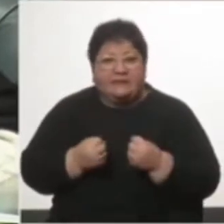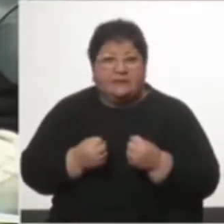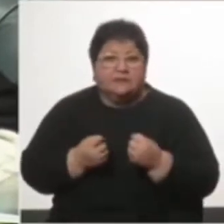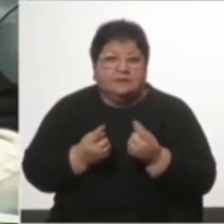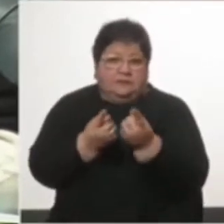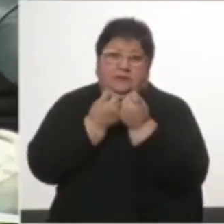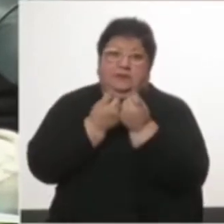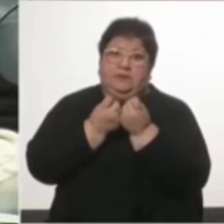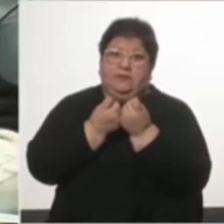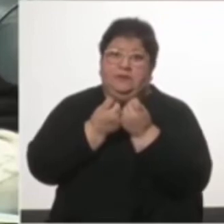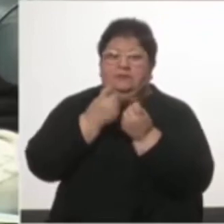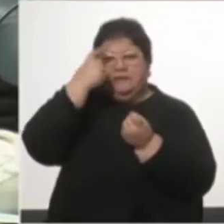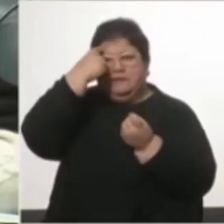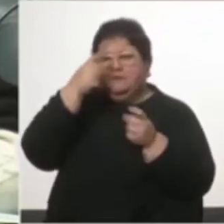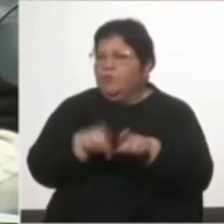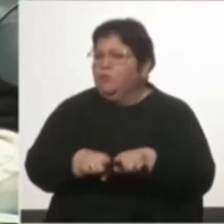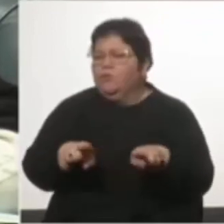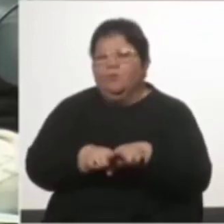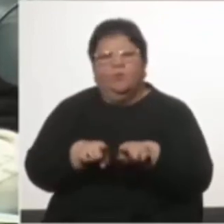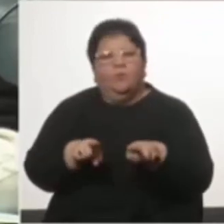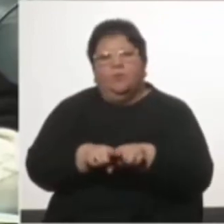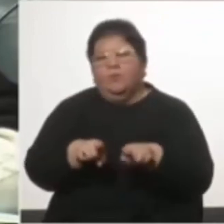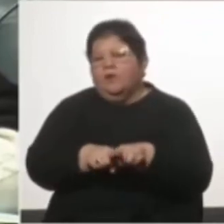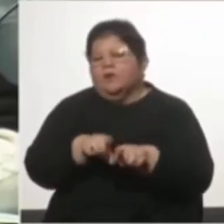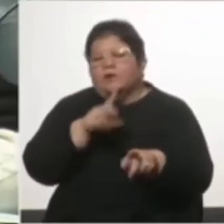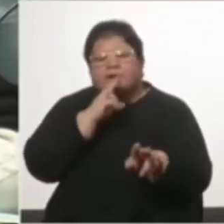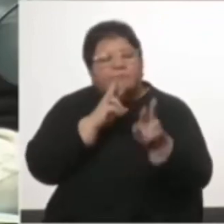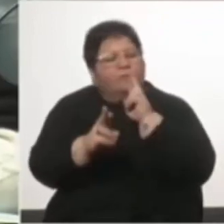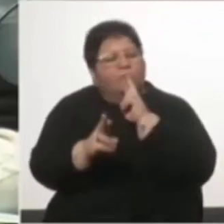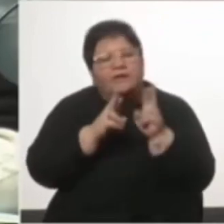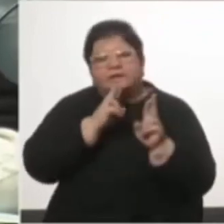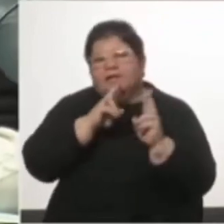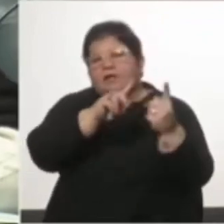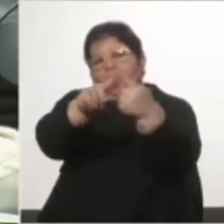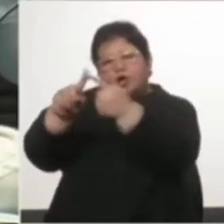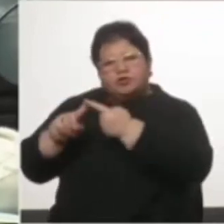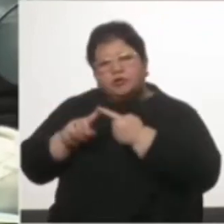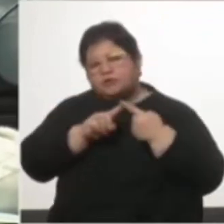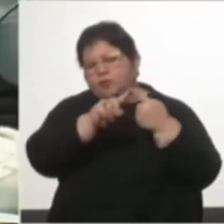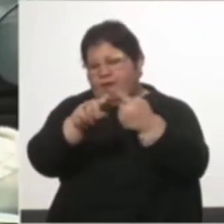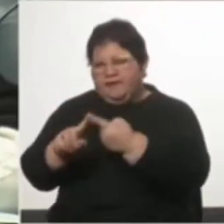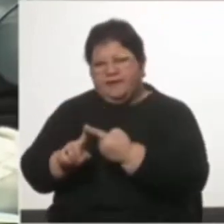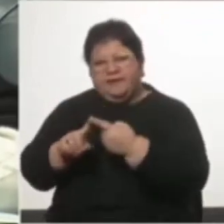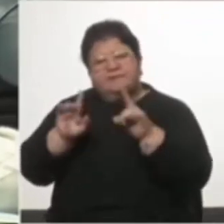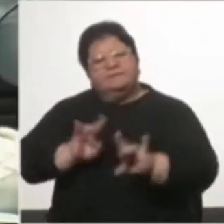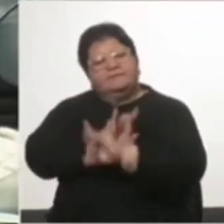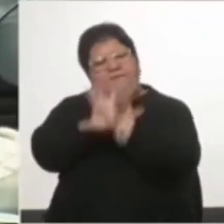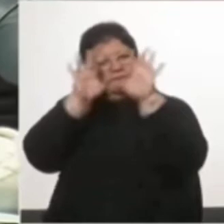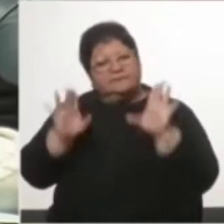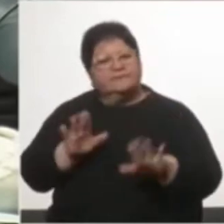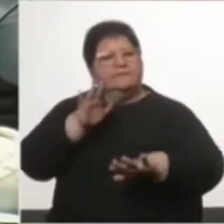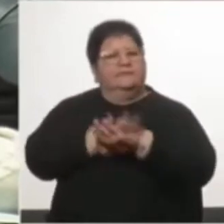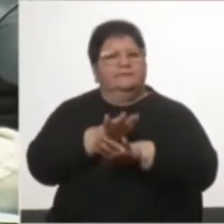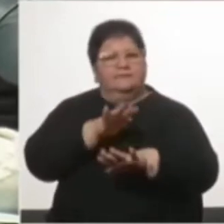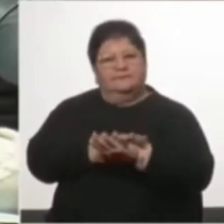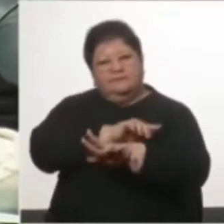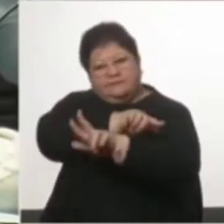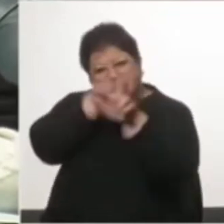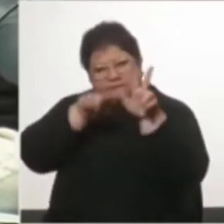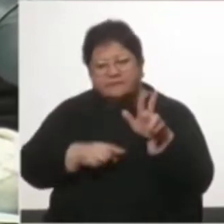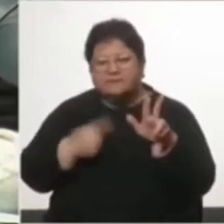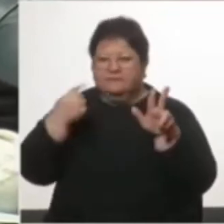y lo seguimos pensando, una respuesta consensuada, transparente y responsable